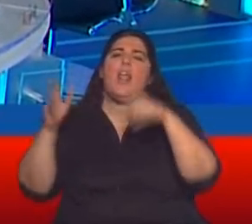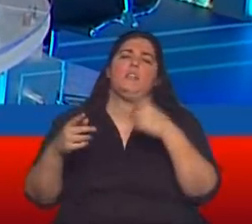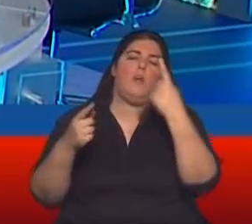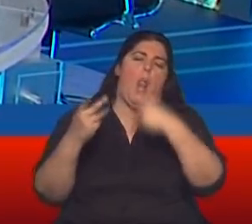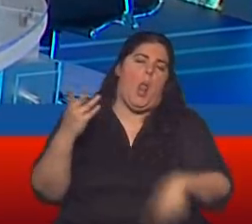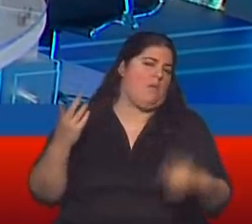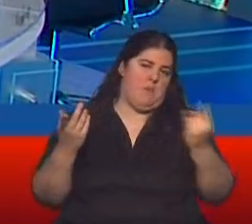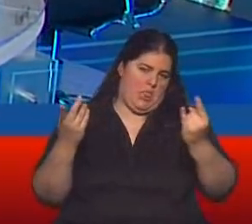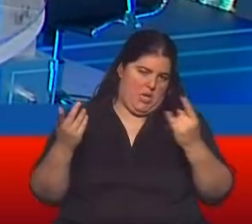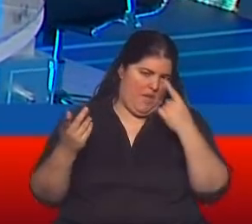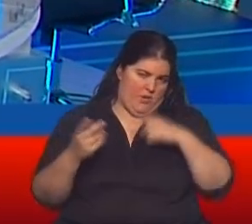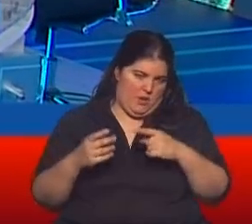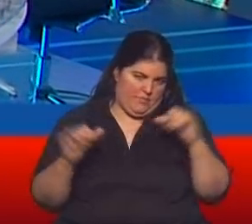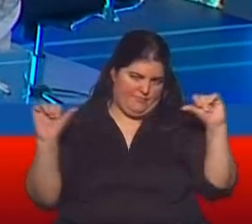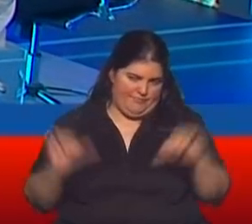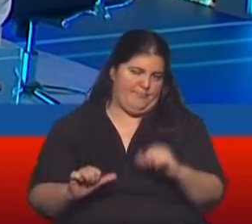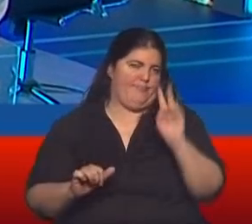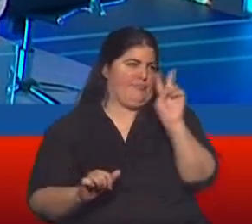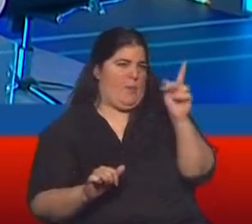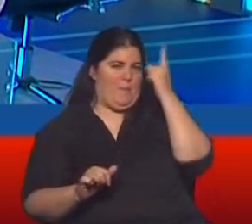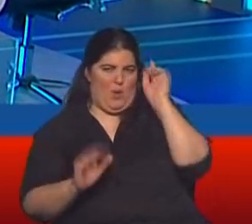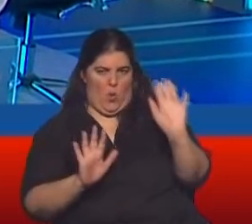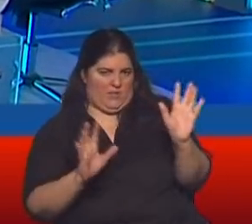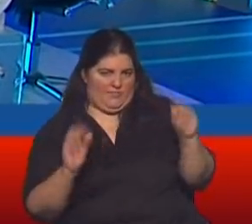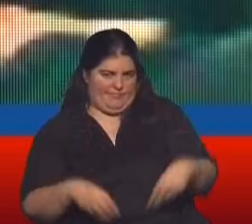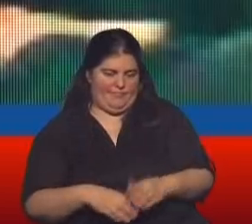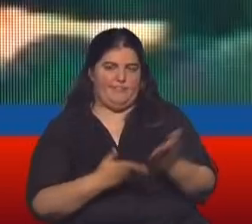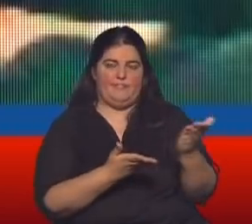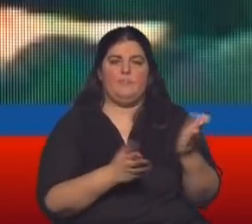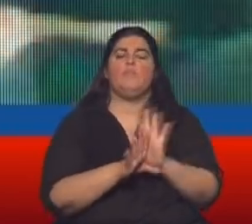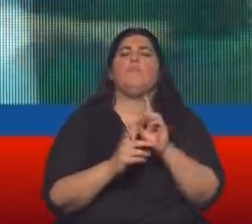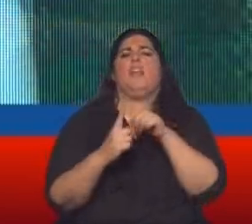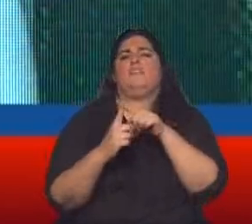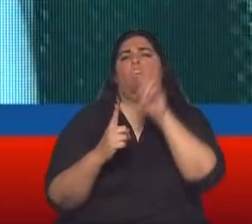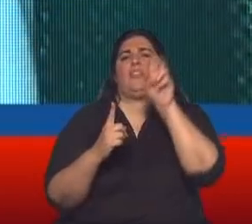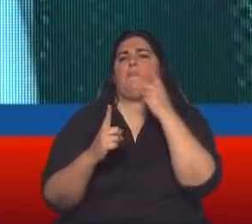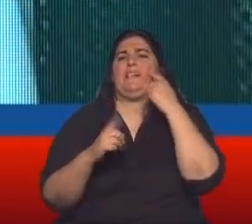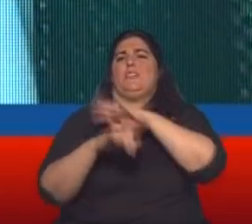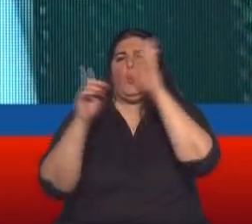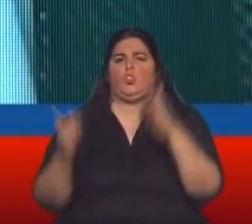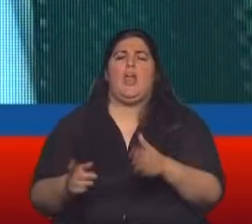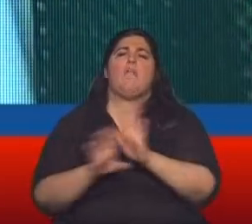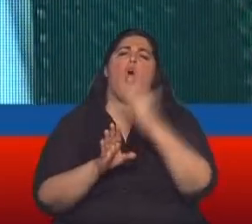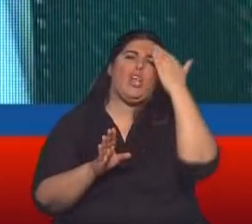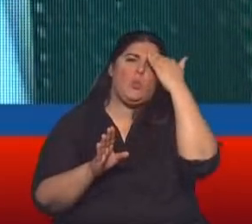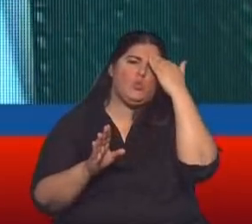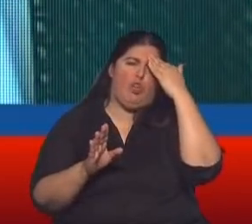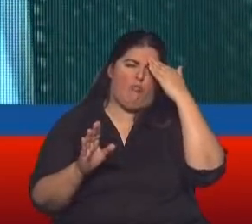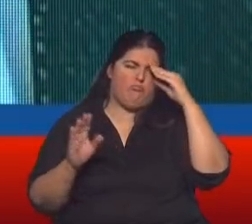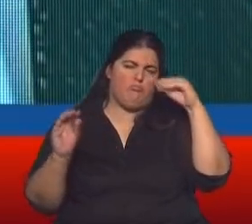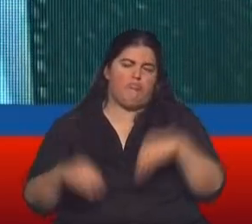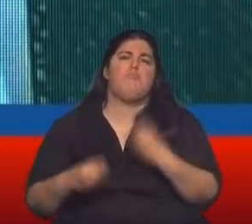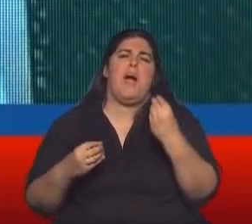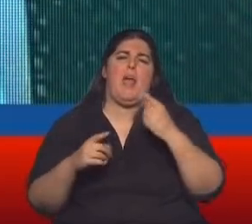no funciona. Lo estamos viendo en Perú. Esa es la dimensión institucional, que es una constitución que no funciona para generar estabilidad del sistema